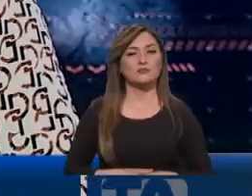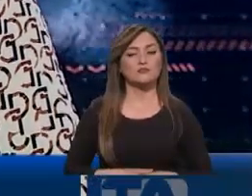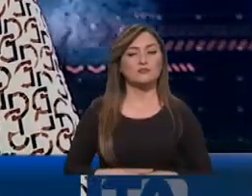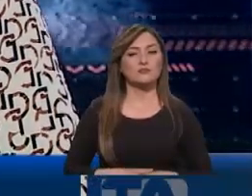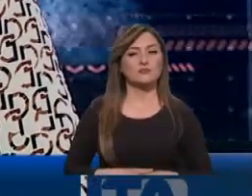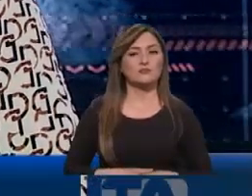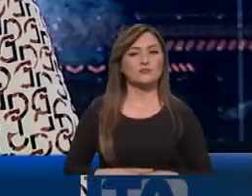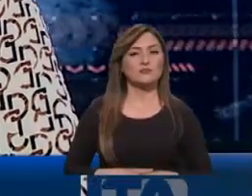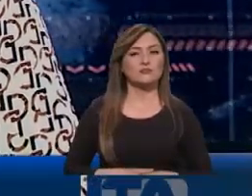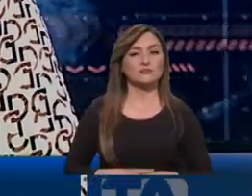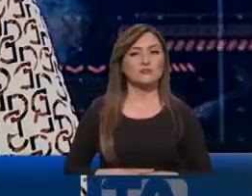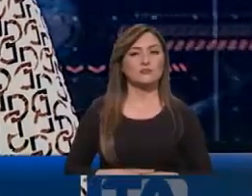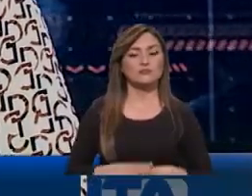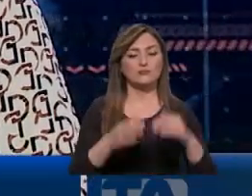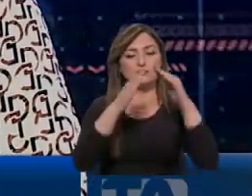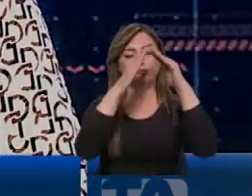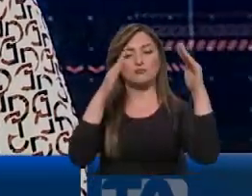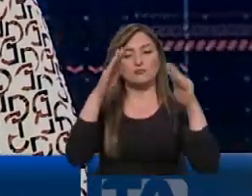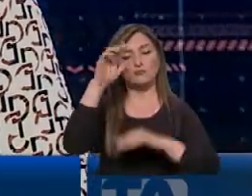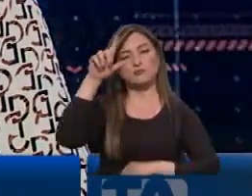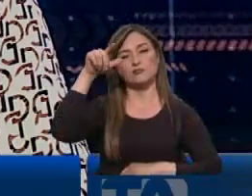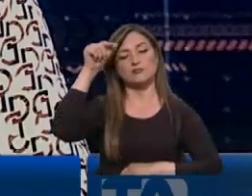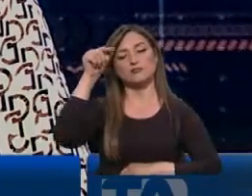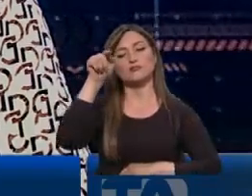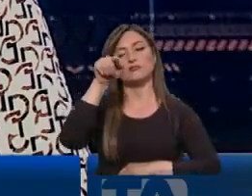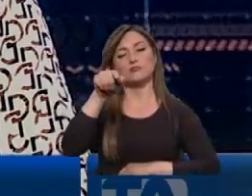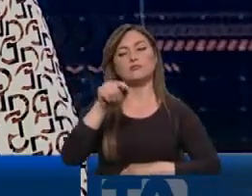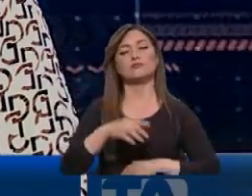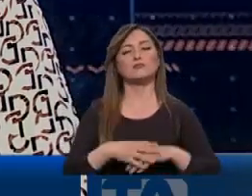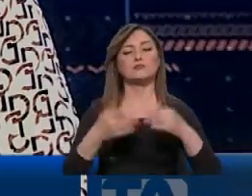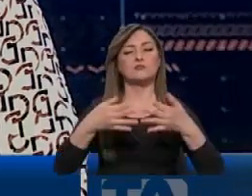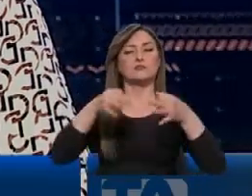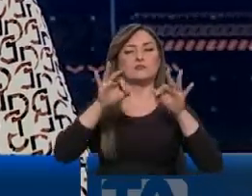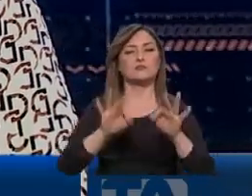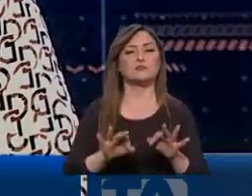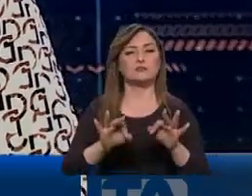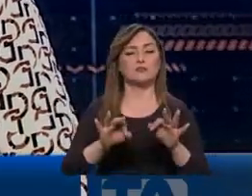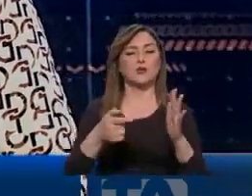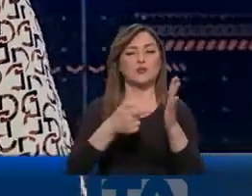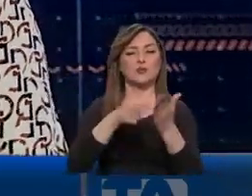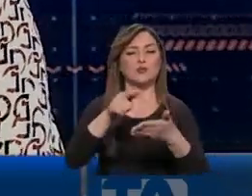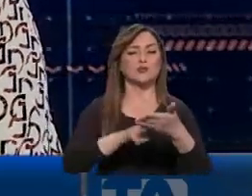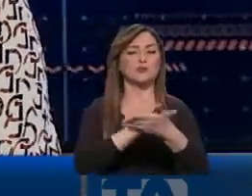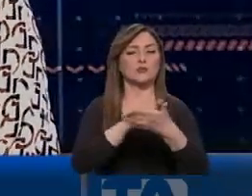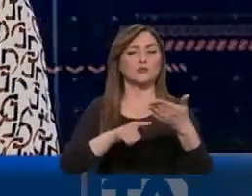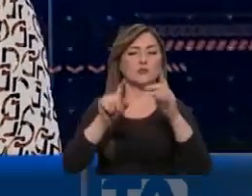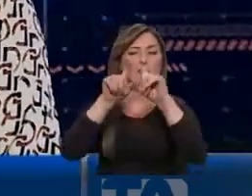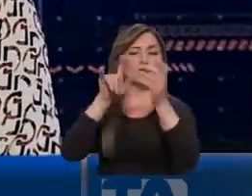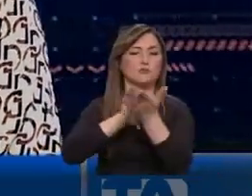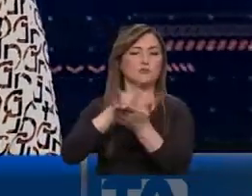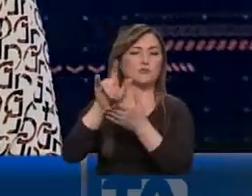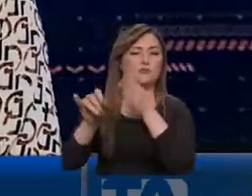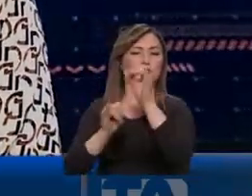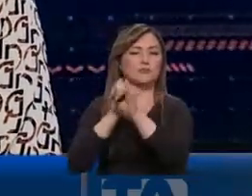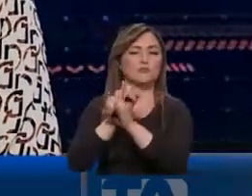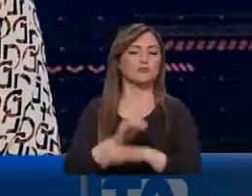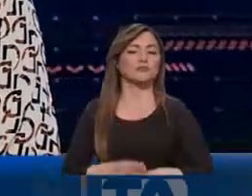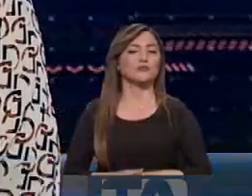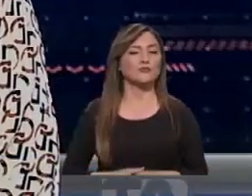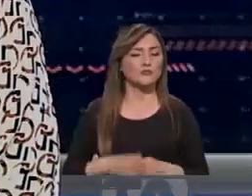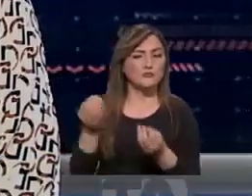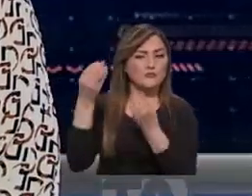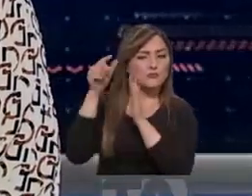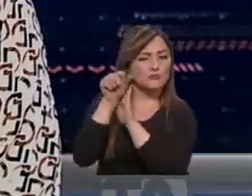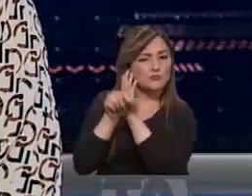lugar el acto formal de la eliminación del ISD para las aerolíneas extranjeras. Allí está Freddy Paredes, quien nos va a dar los